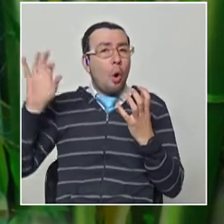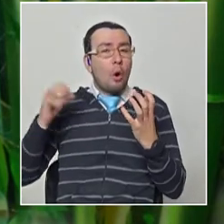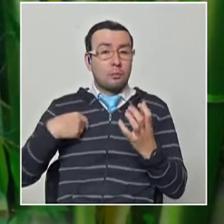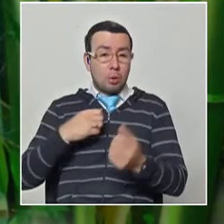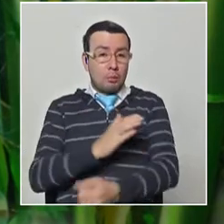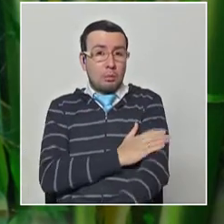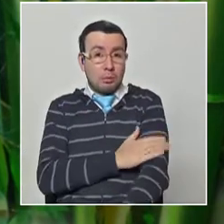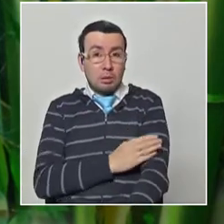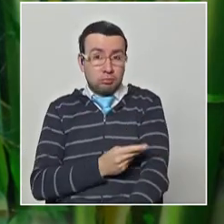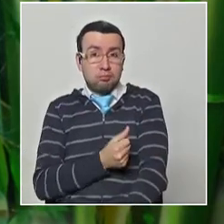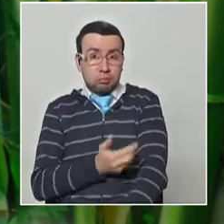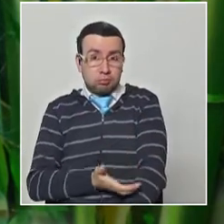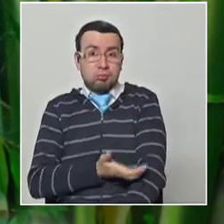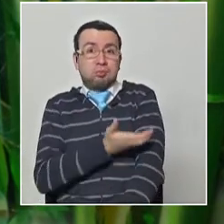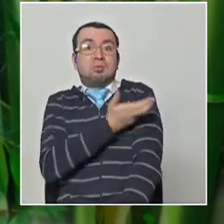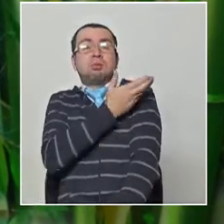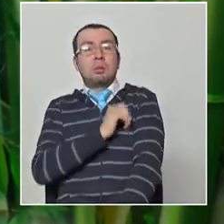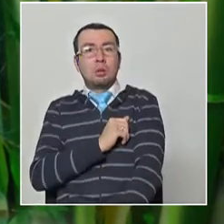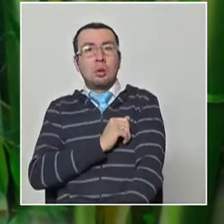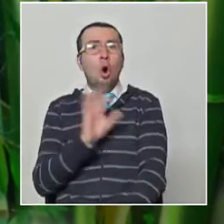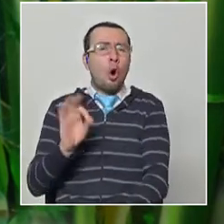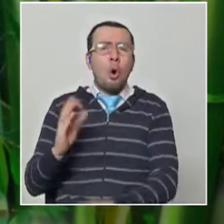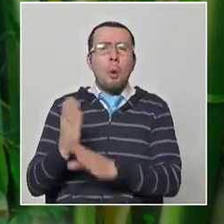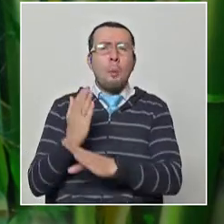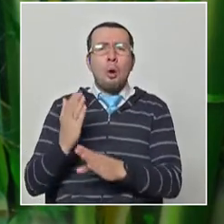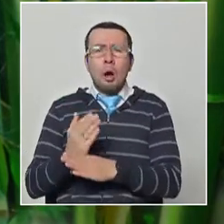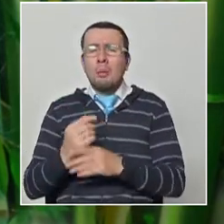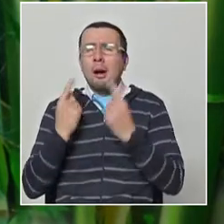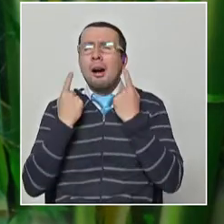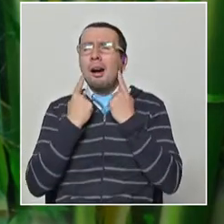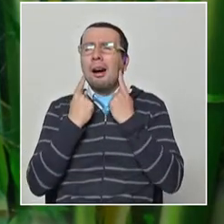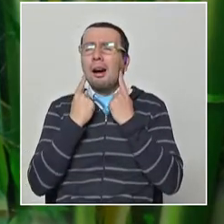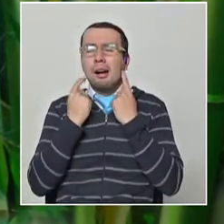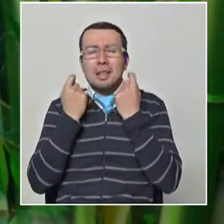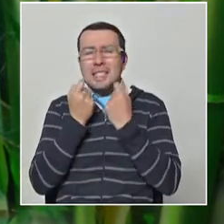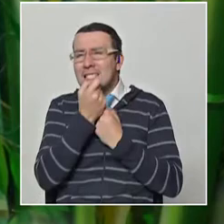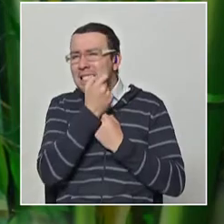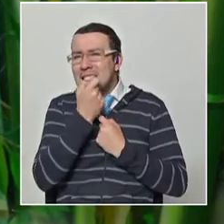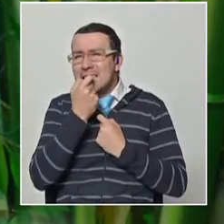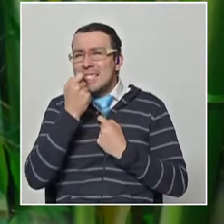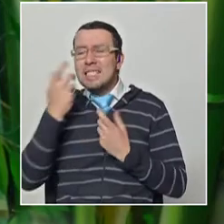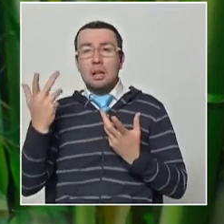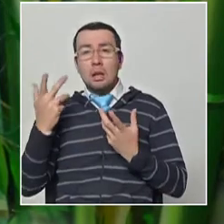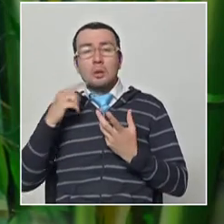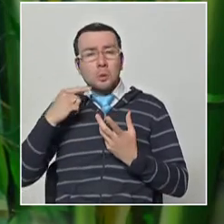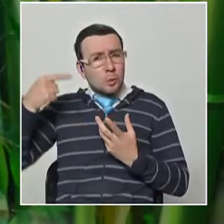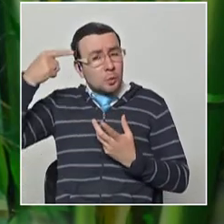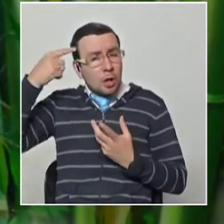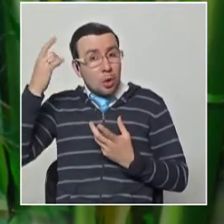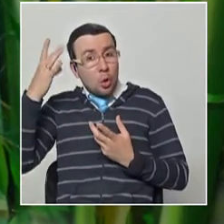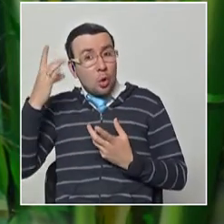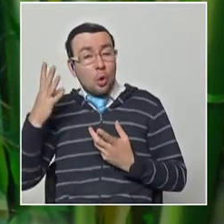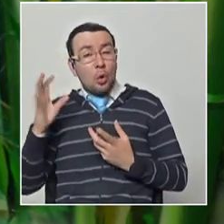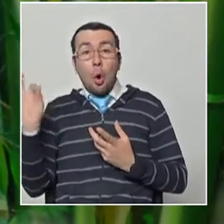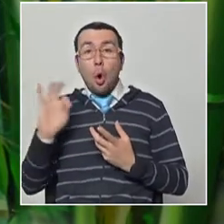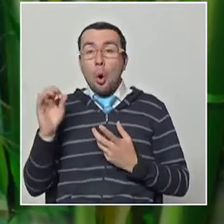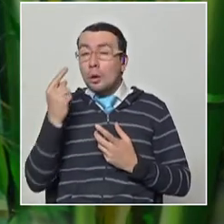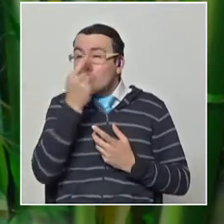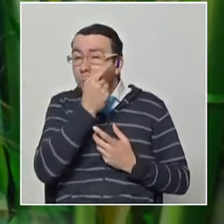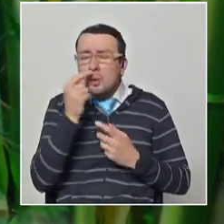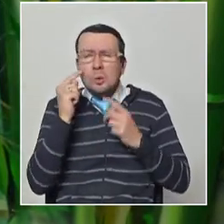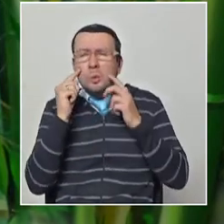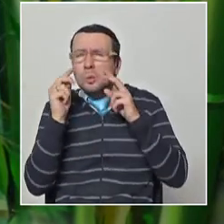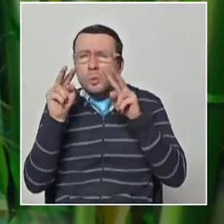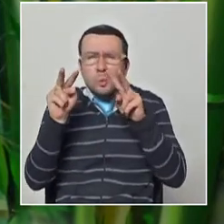el que me produce los problemas odontológicos y de cordal es el que me da los ojos porque no puedo